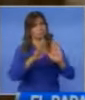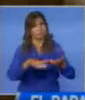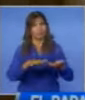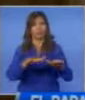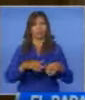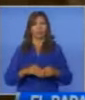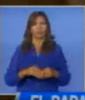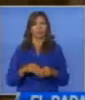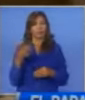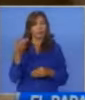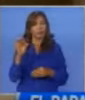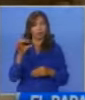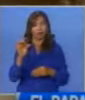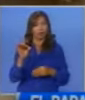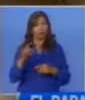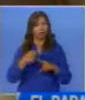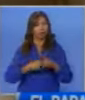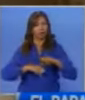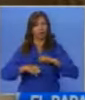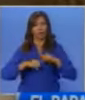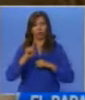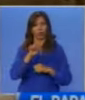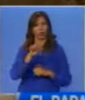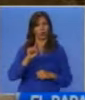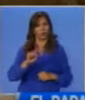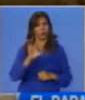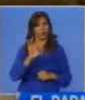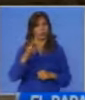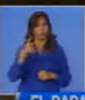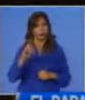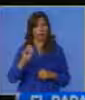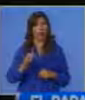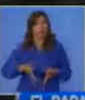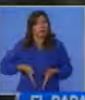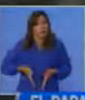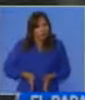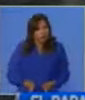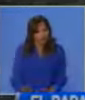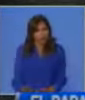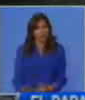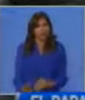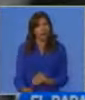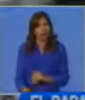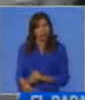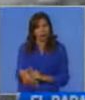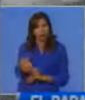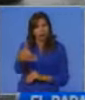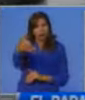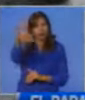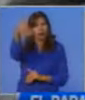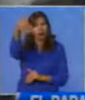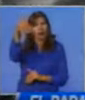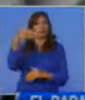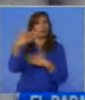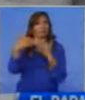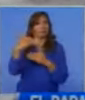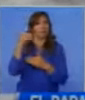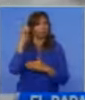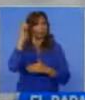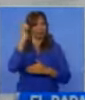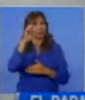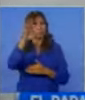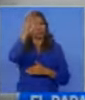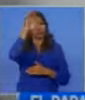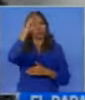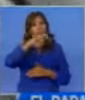El 18 de mayo de 1920 nació quien sería el padre y pastor de una iglesia católica que vio en él